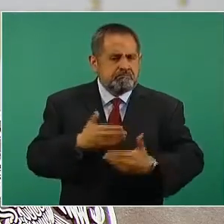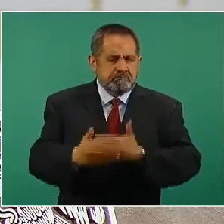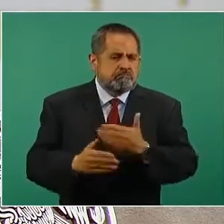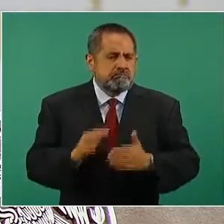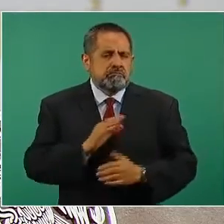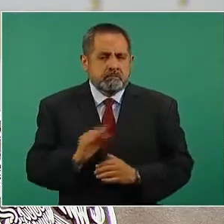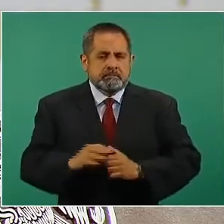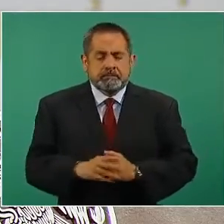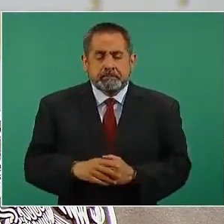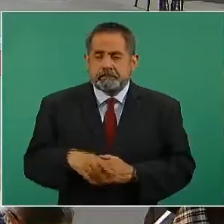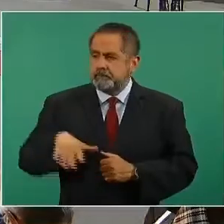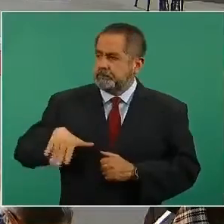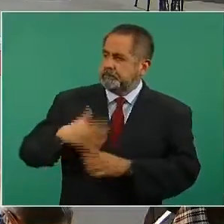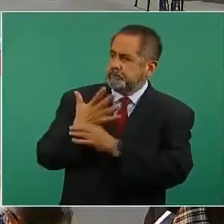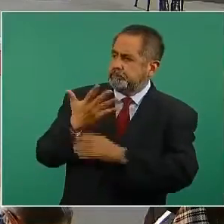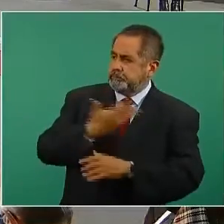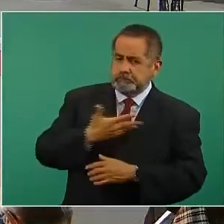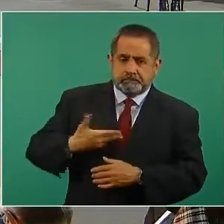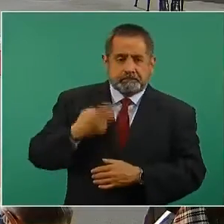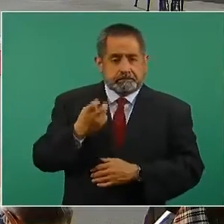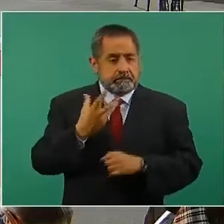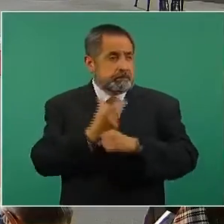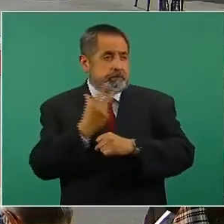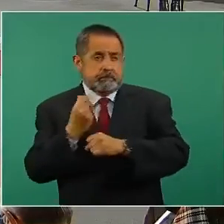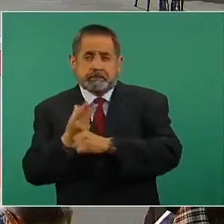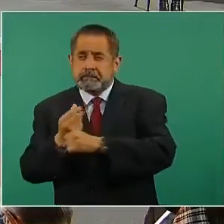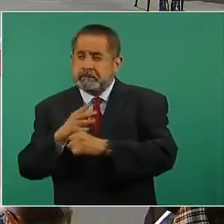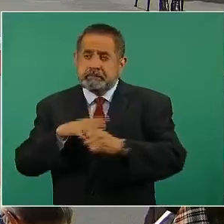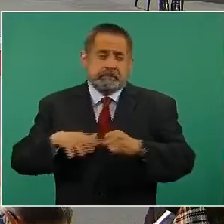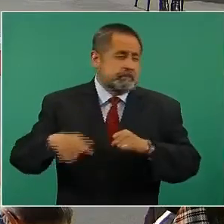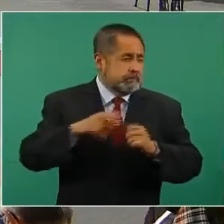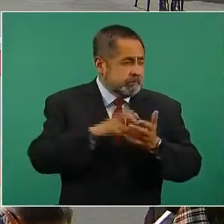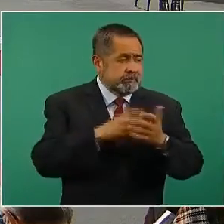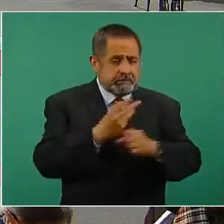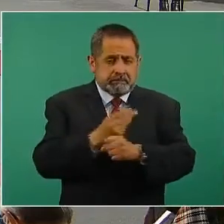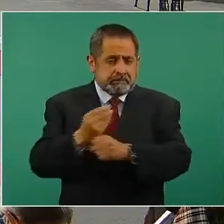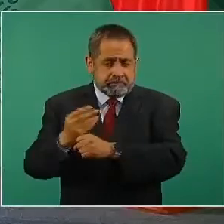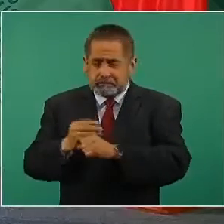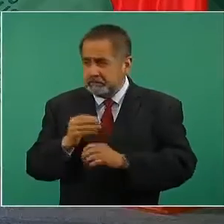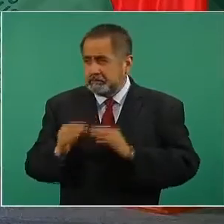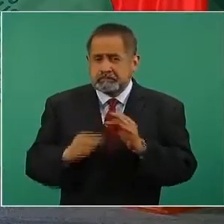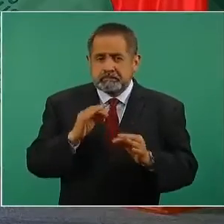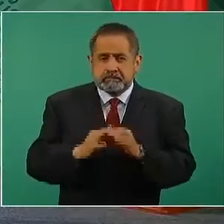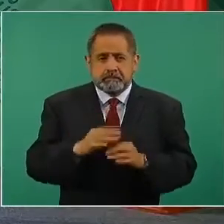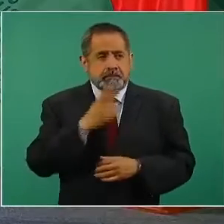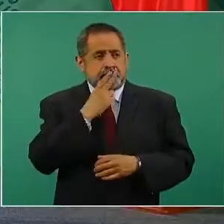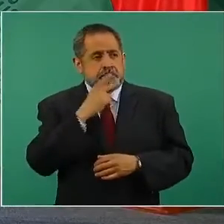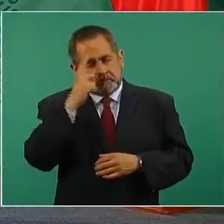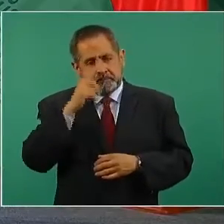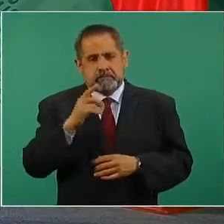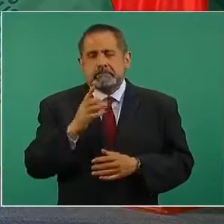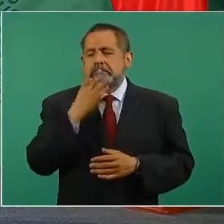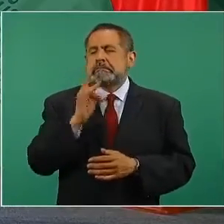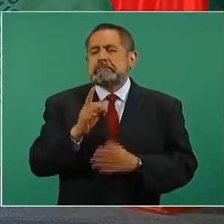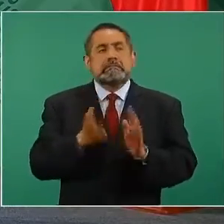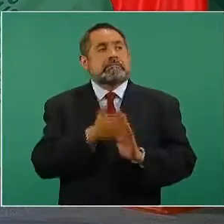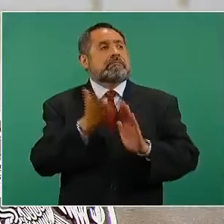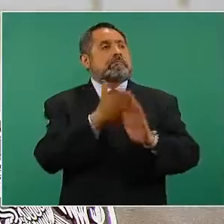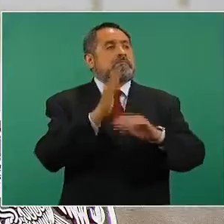Como usted lo ha dicho, presidente, esta reconstrucción no solo se trata de obra material, de albañilería, sino